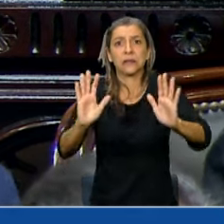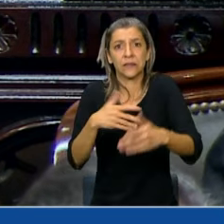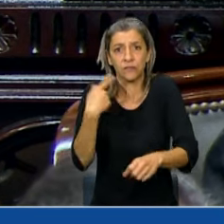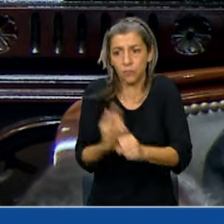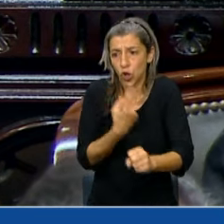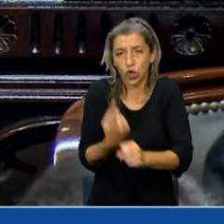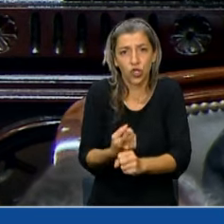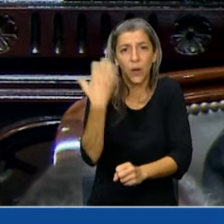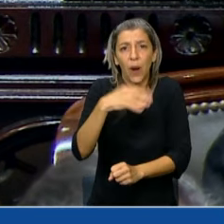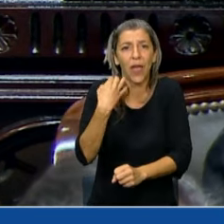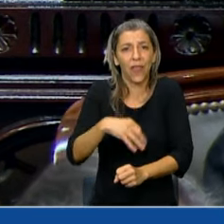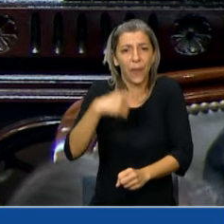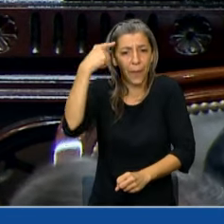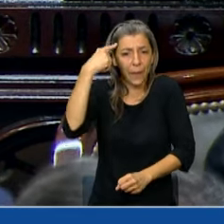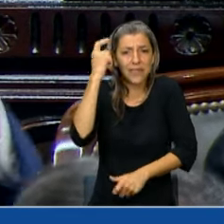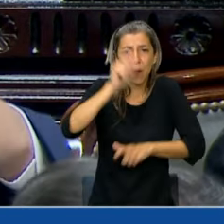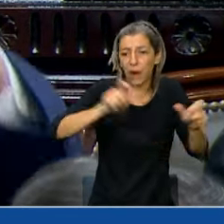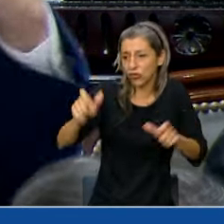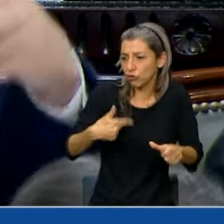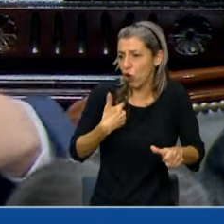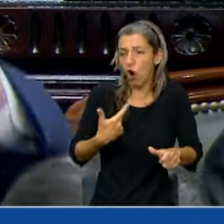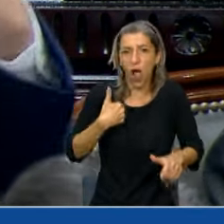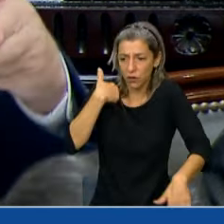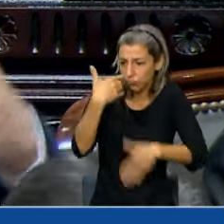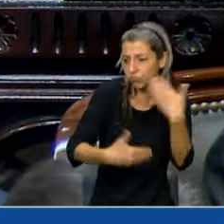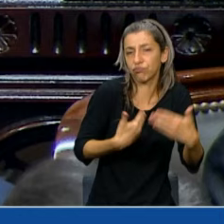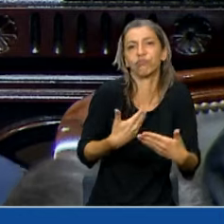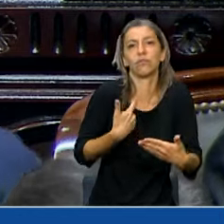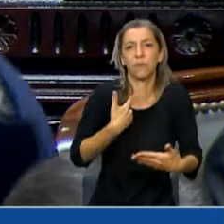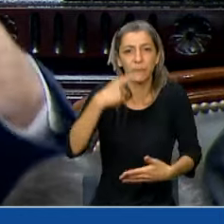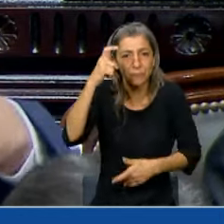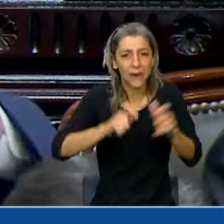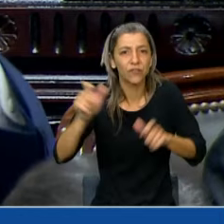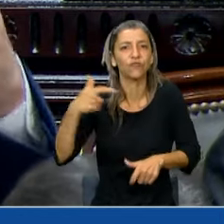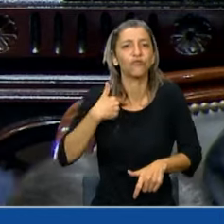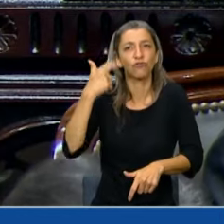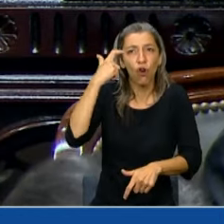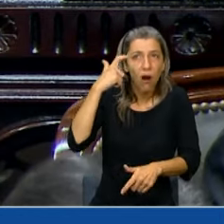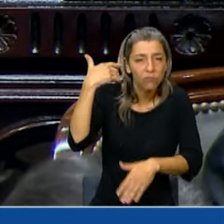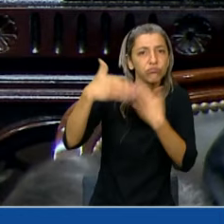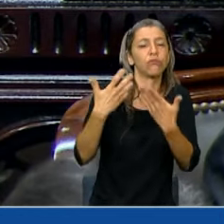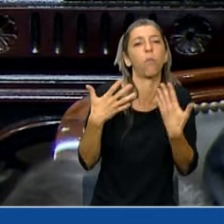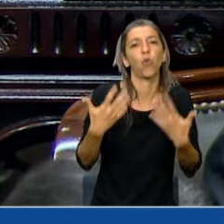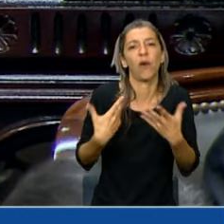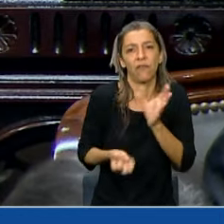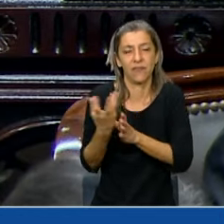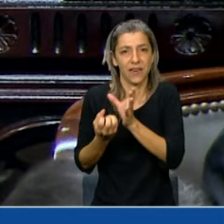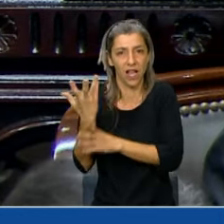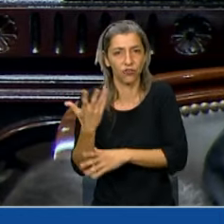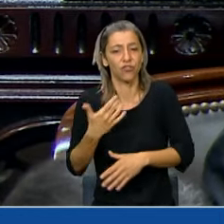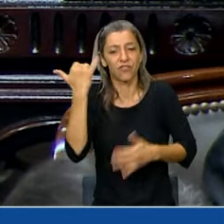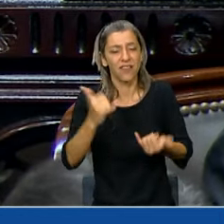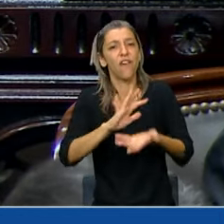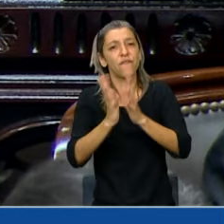hablamos de esto muchos nos dicen que en la Argentina hay muchos problemas para hablar de ciencia de innovación de tecnología y